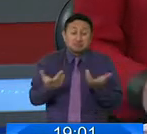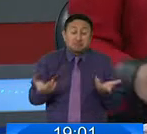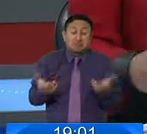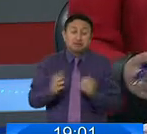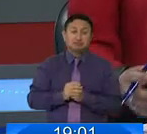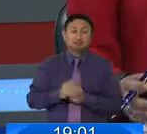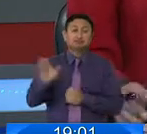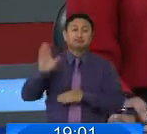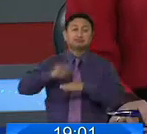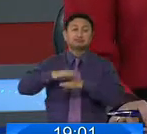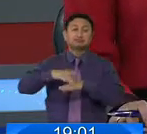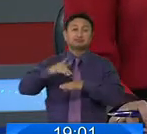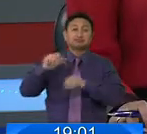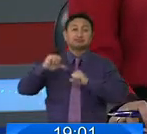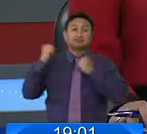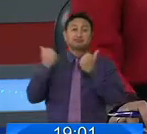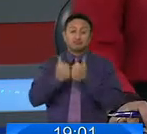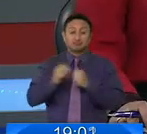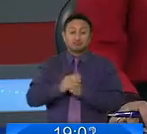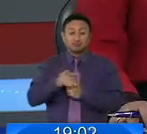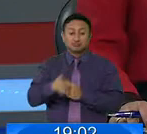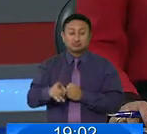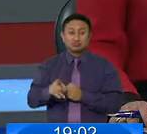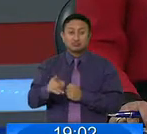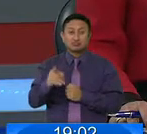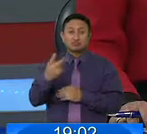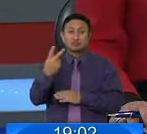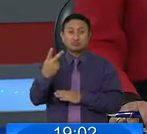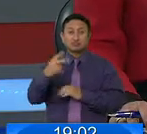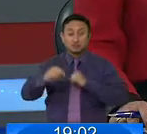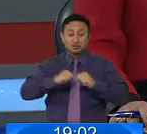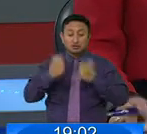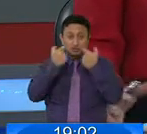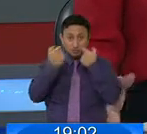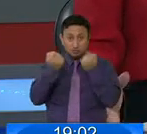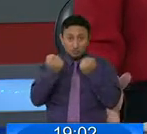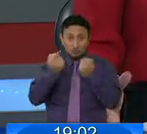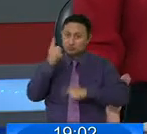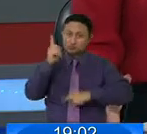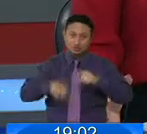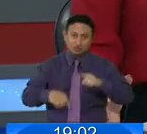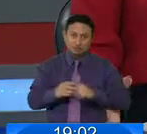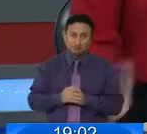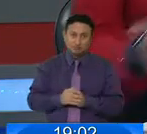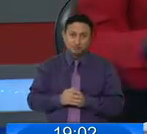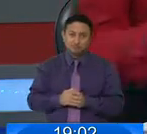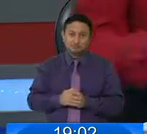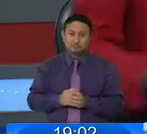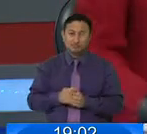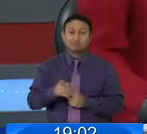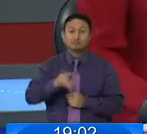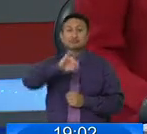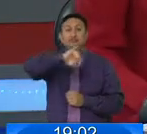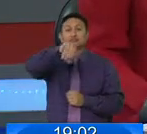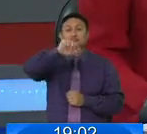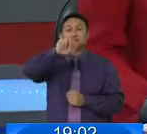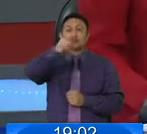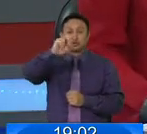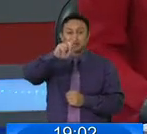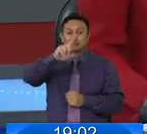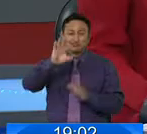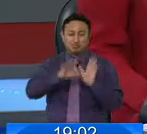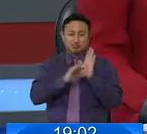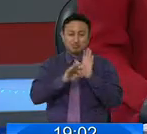la legislación prohíbe realizar 2 acciones de control al mismo contrato. Jorge Escobar nos tiene los